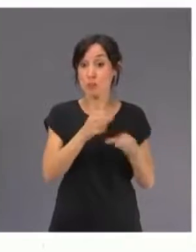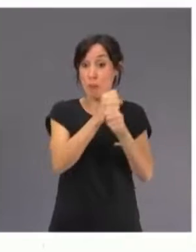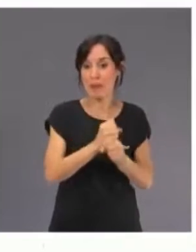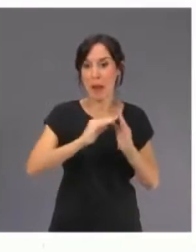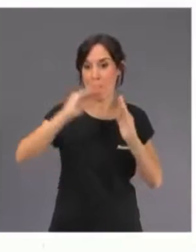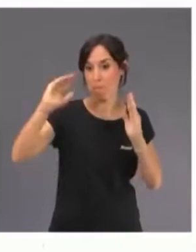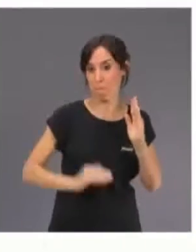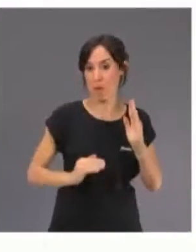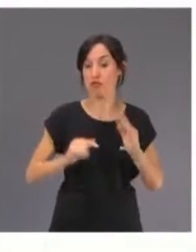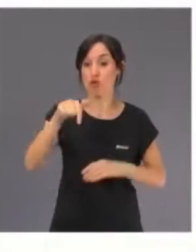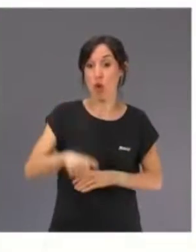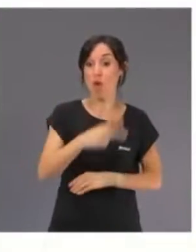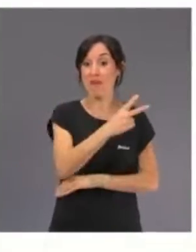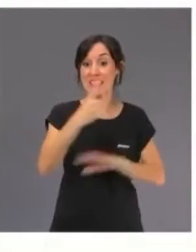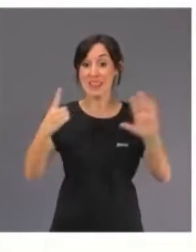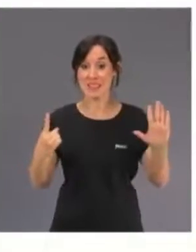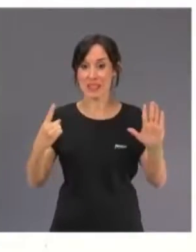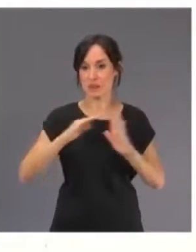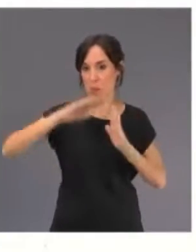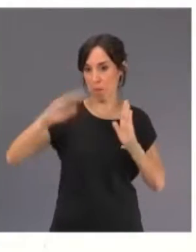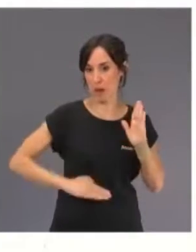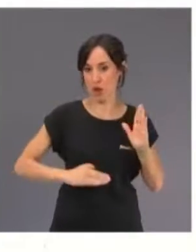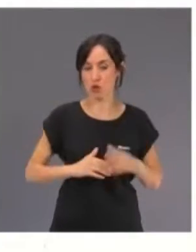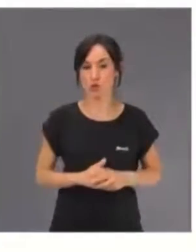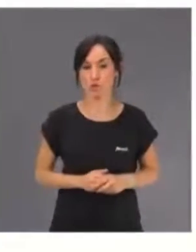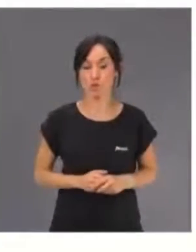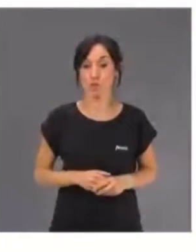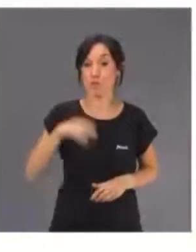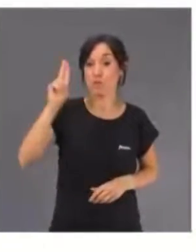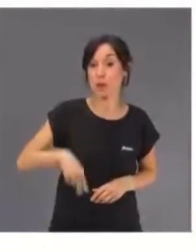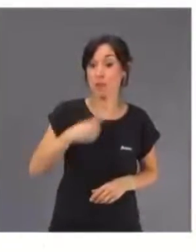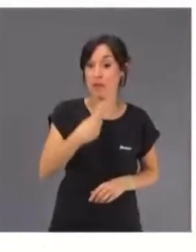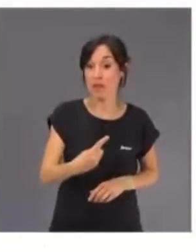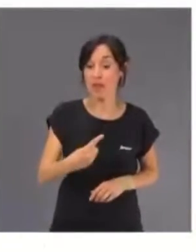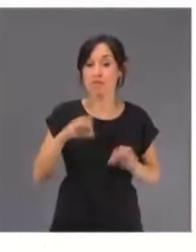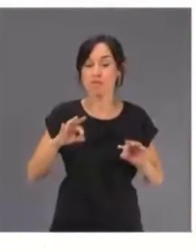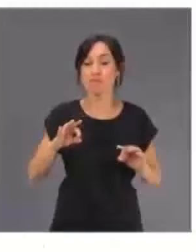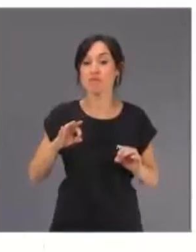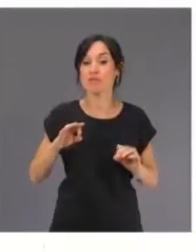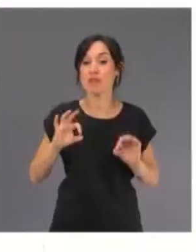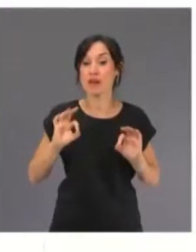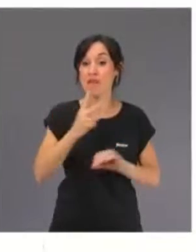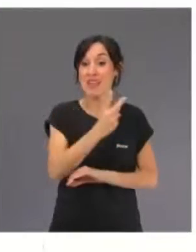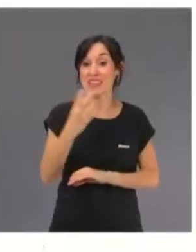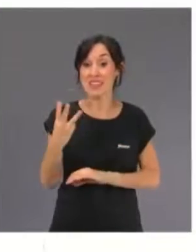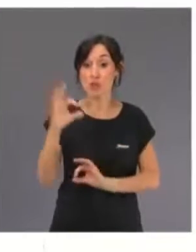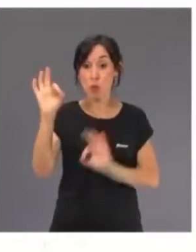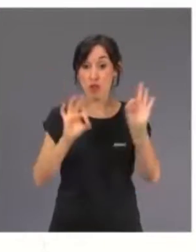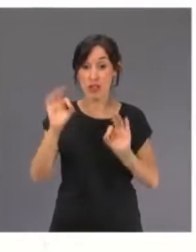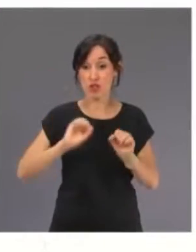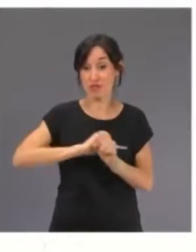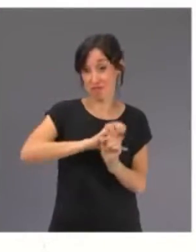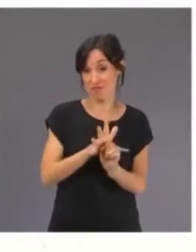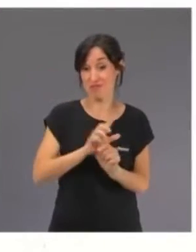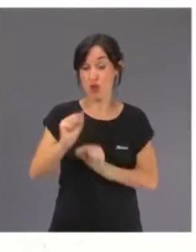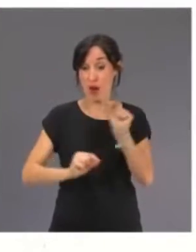hoy son 26 menos. Quiero destacar también que en estos momentos está activo el 23% de los casos de coronavirus